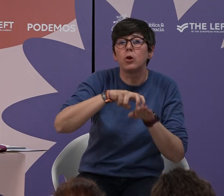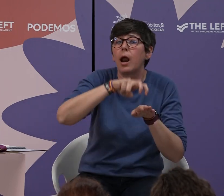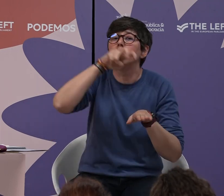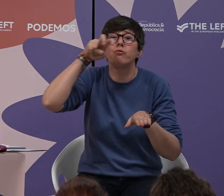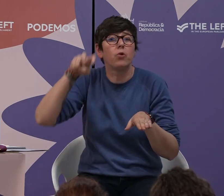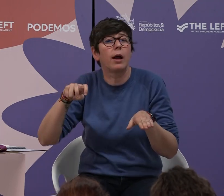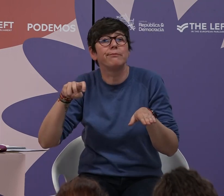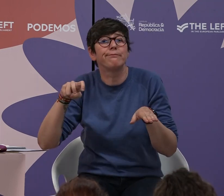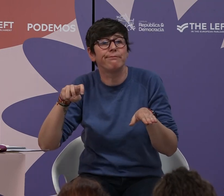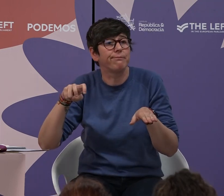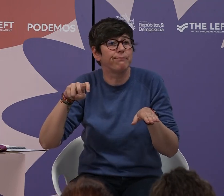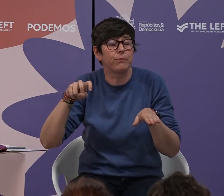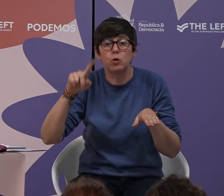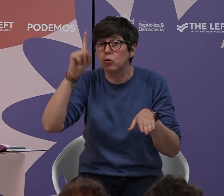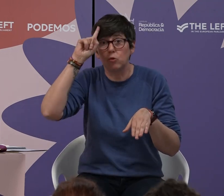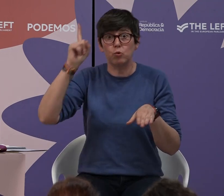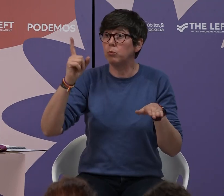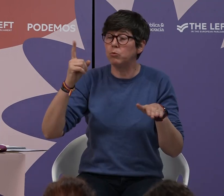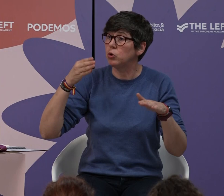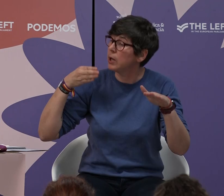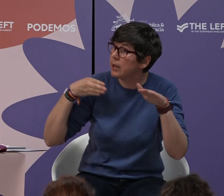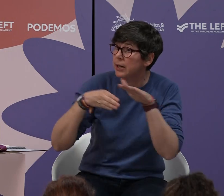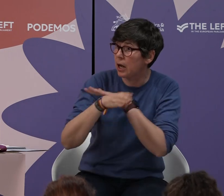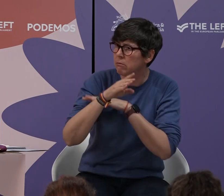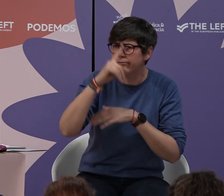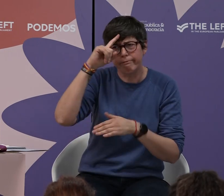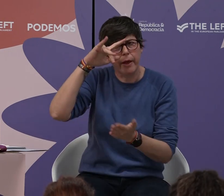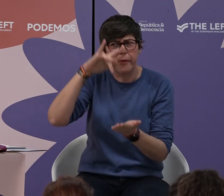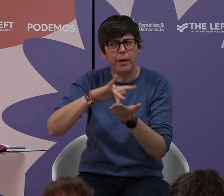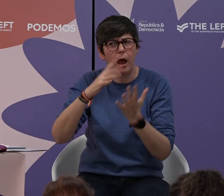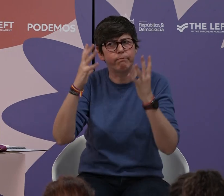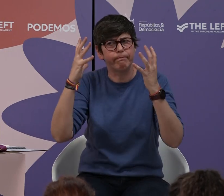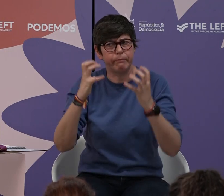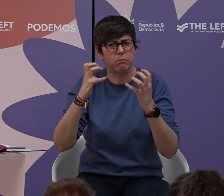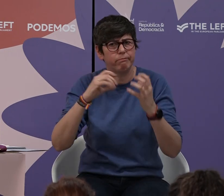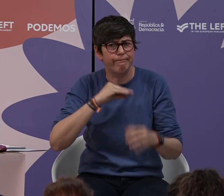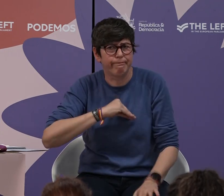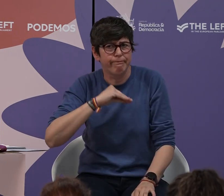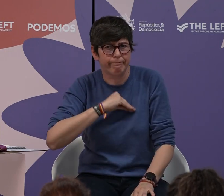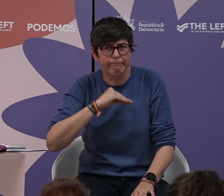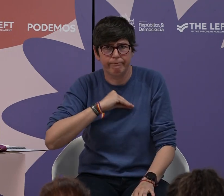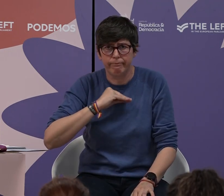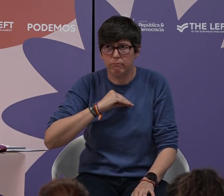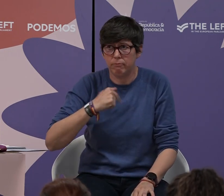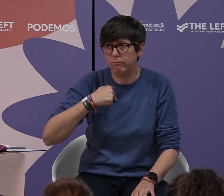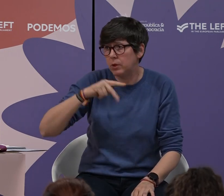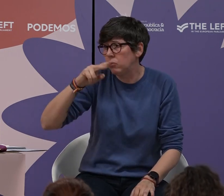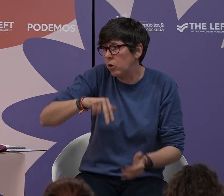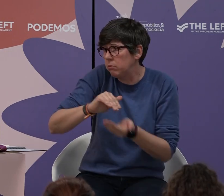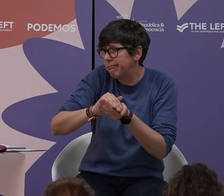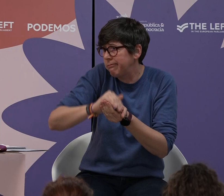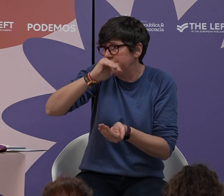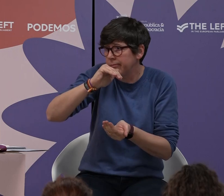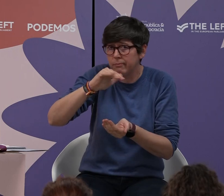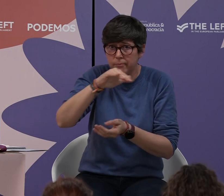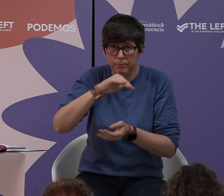en Lamentablemente en el año 2019 nos quedamos fuera y no supimos entrar fue un día triste